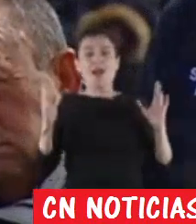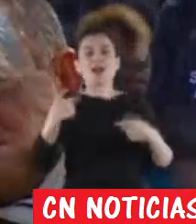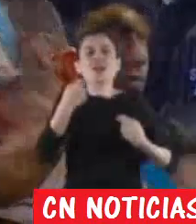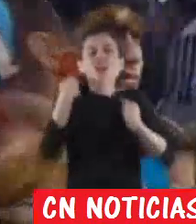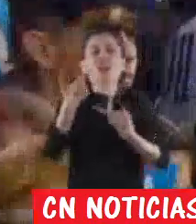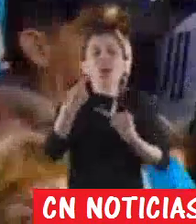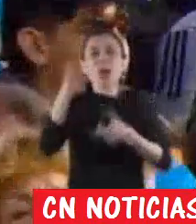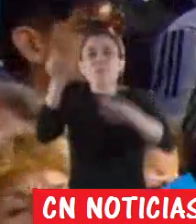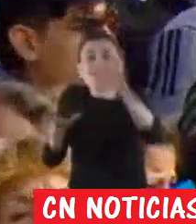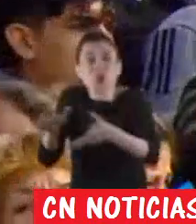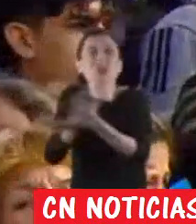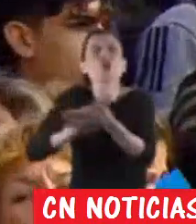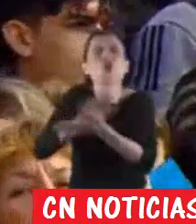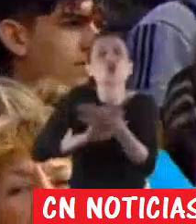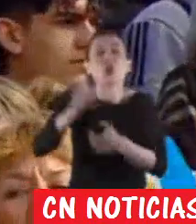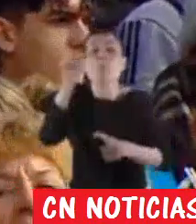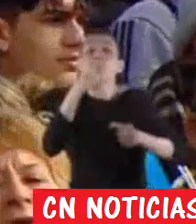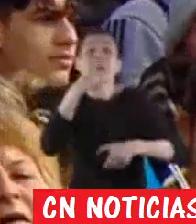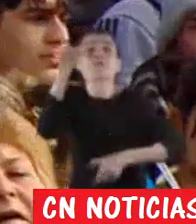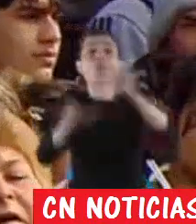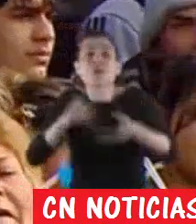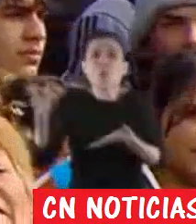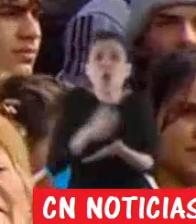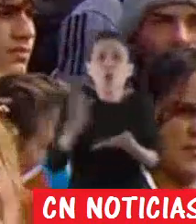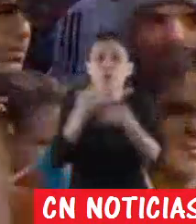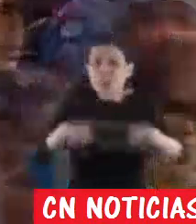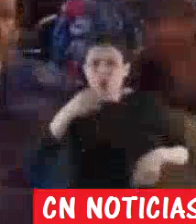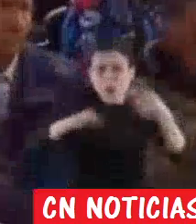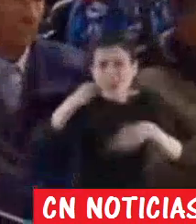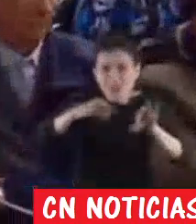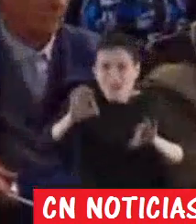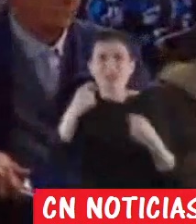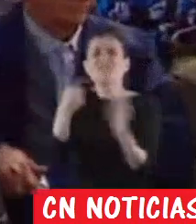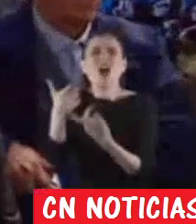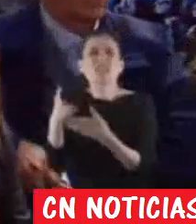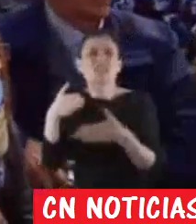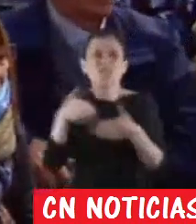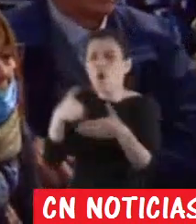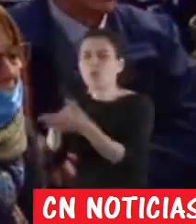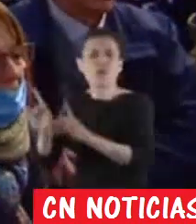para que los productores tengan el acceso mucho más directo